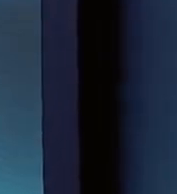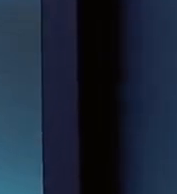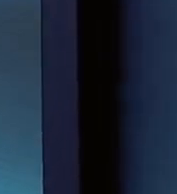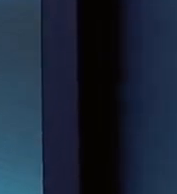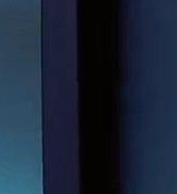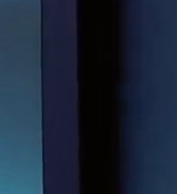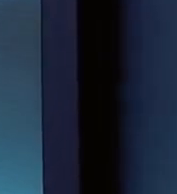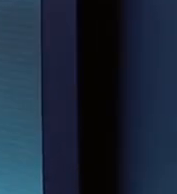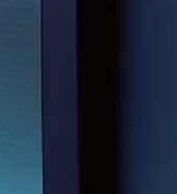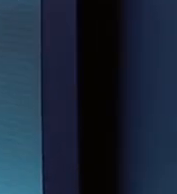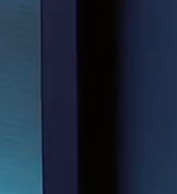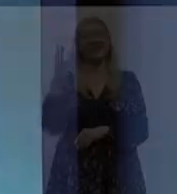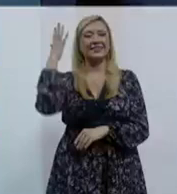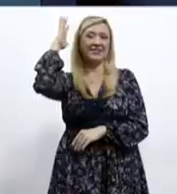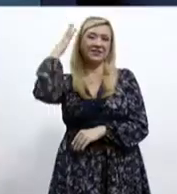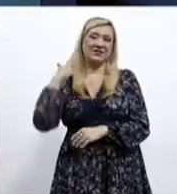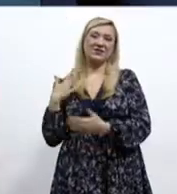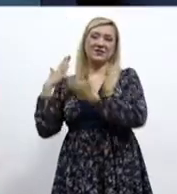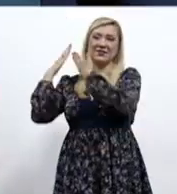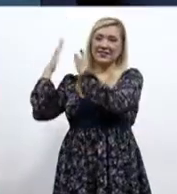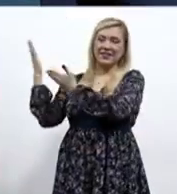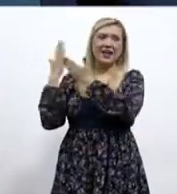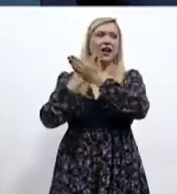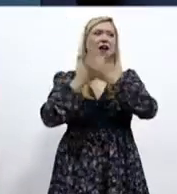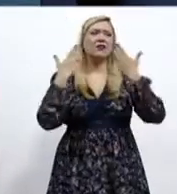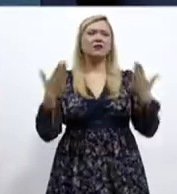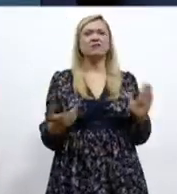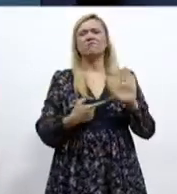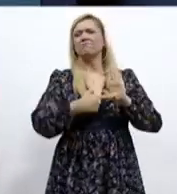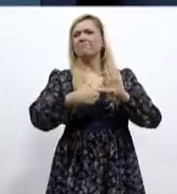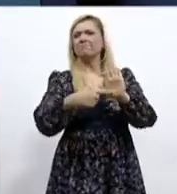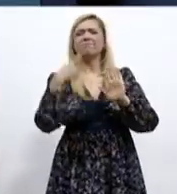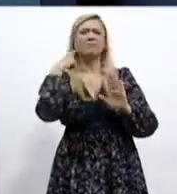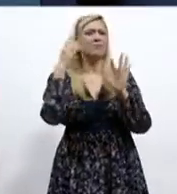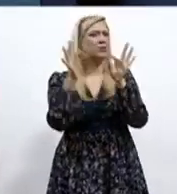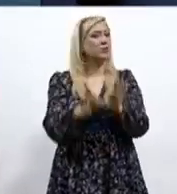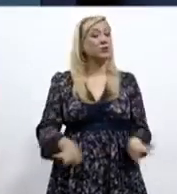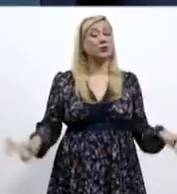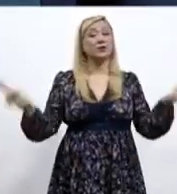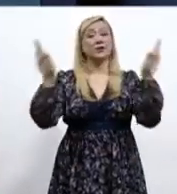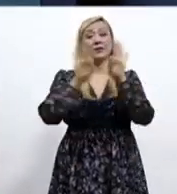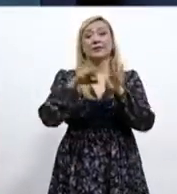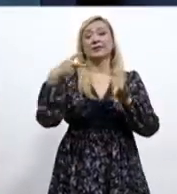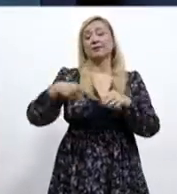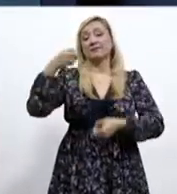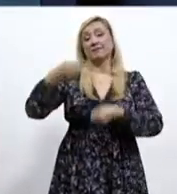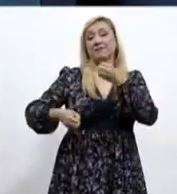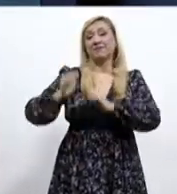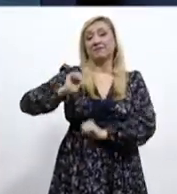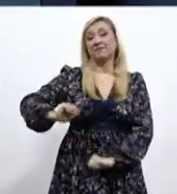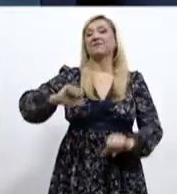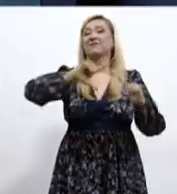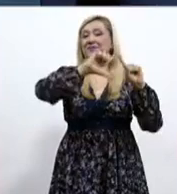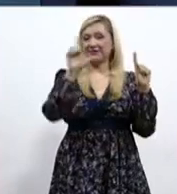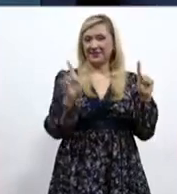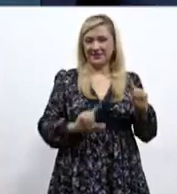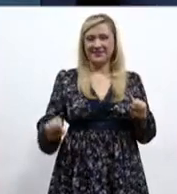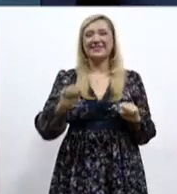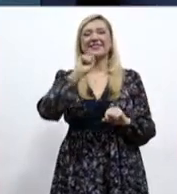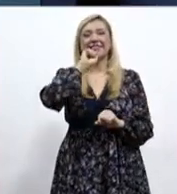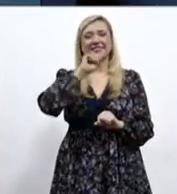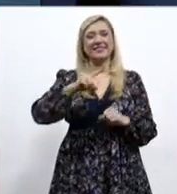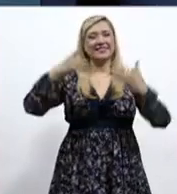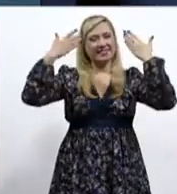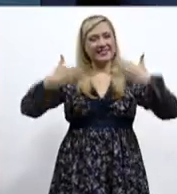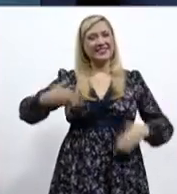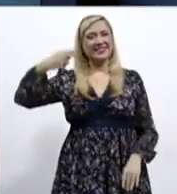2023. Soy Lorena Sánchez Cabrera y en los próximos minutos le presentaré la información más reciente del Poder Judicial de la Federación. Saludamos con gusto a